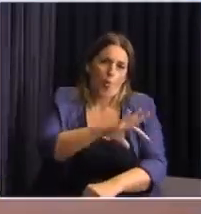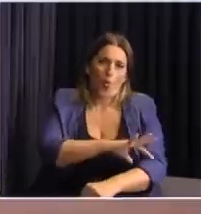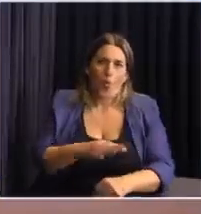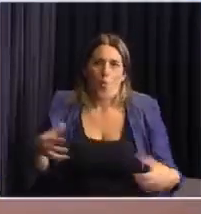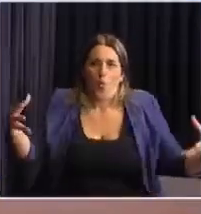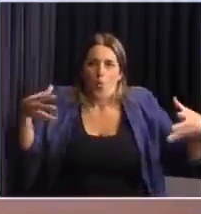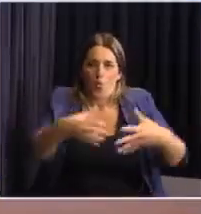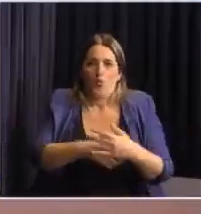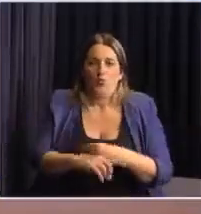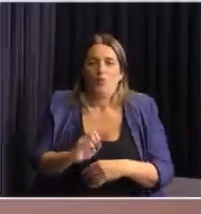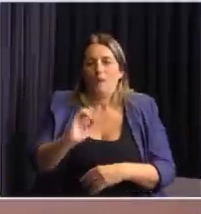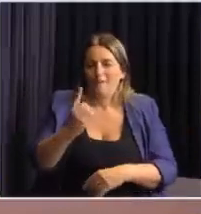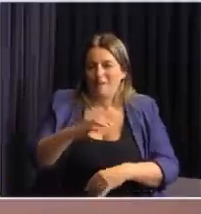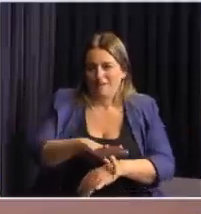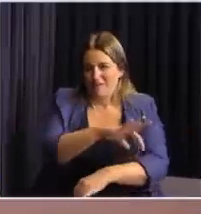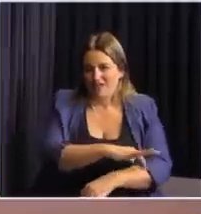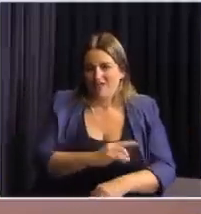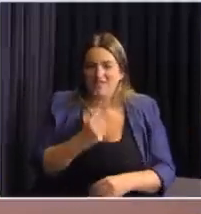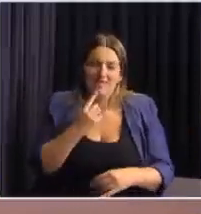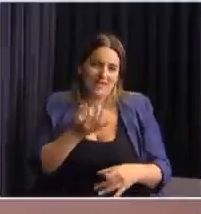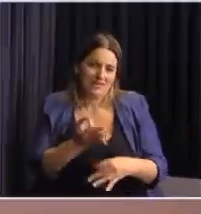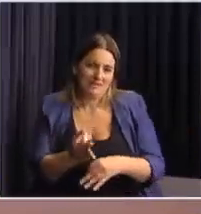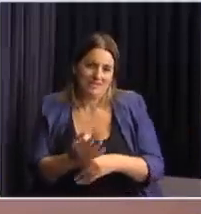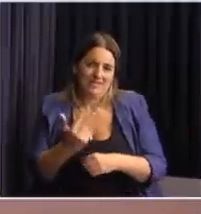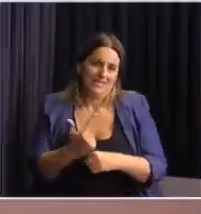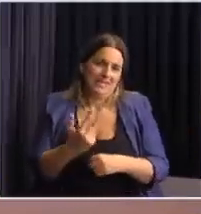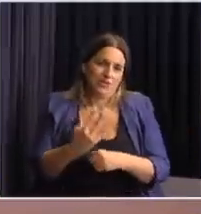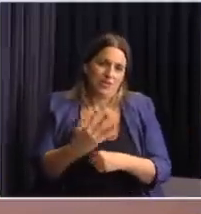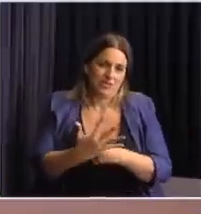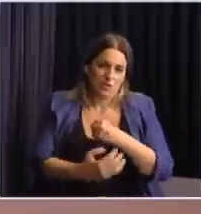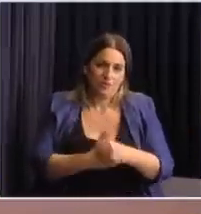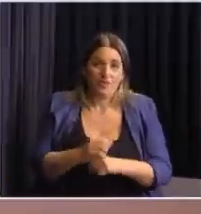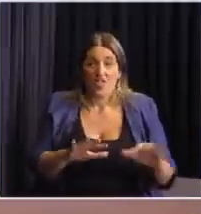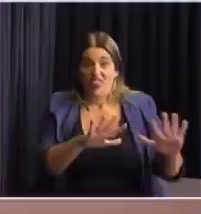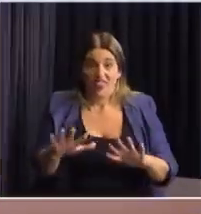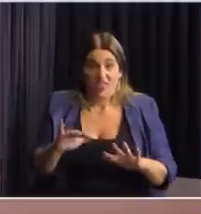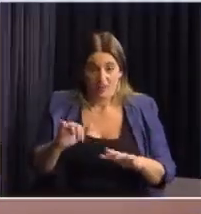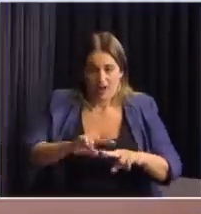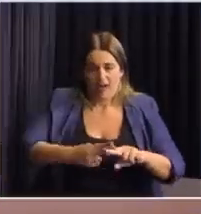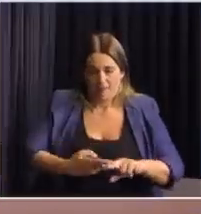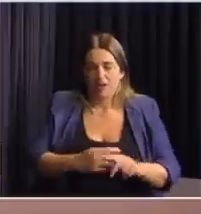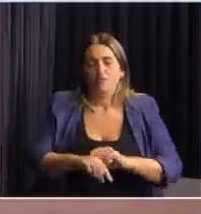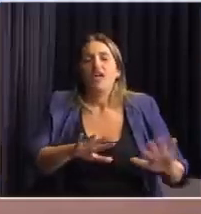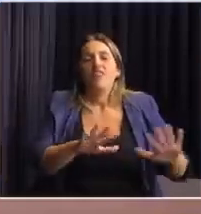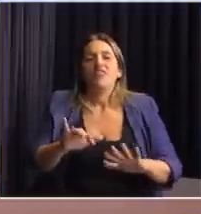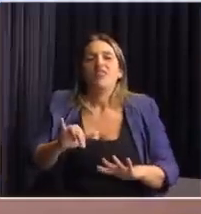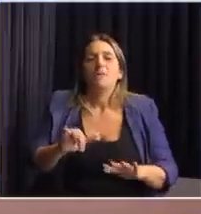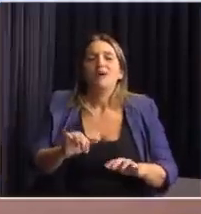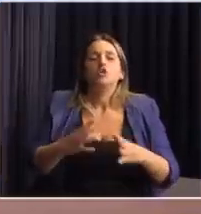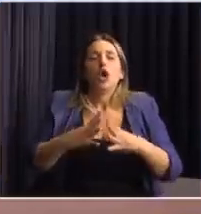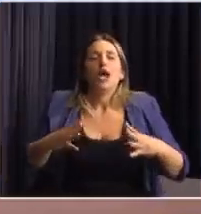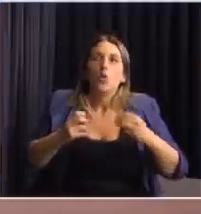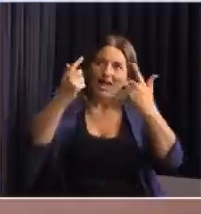Eso es primera infancia y educación inicial. Entonces, repito, 10 de mayo, escuelas rurales de